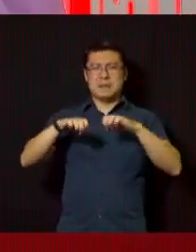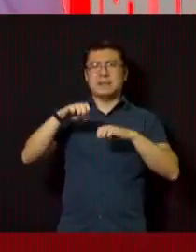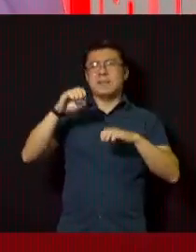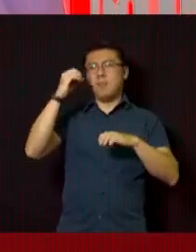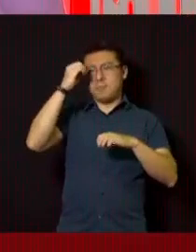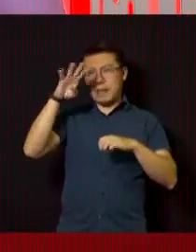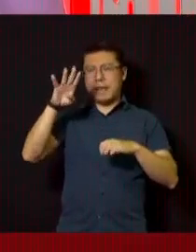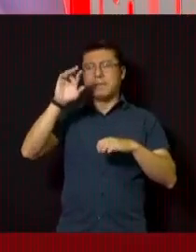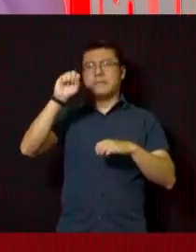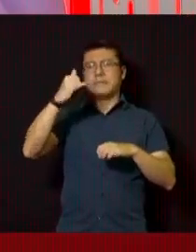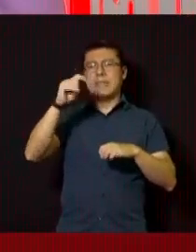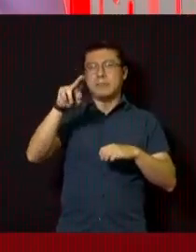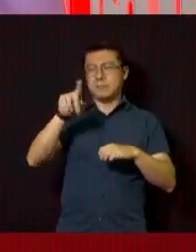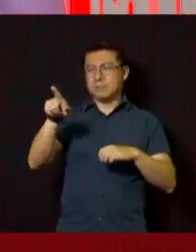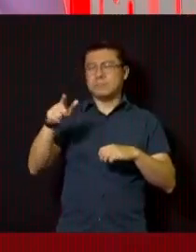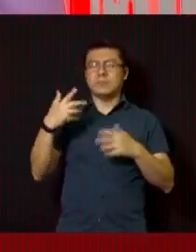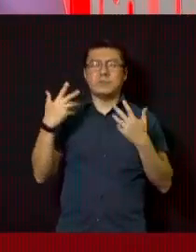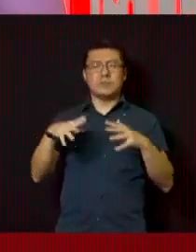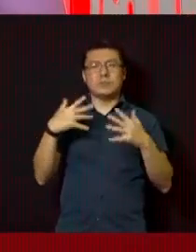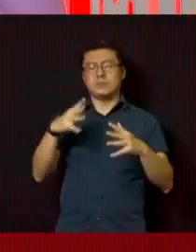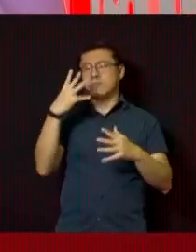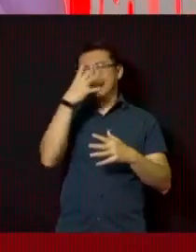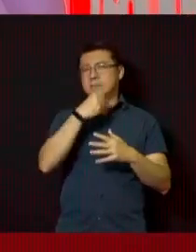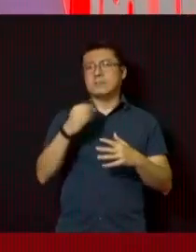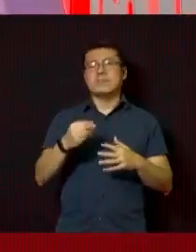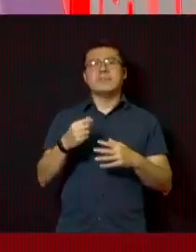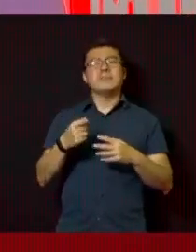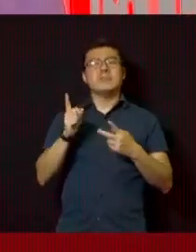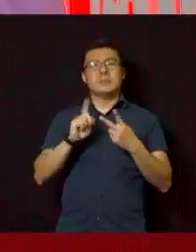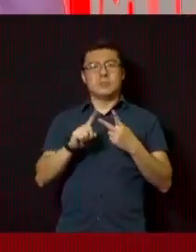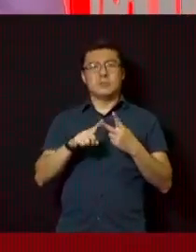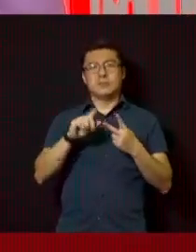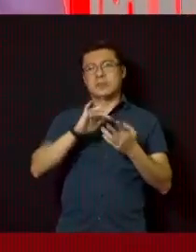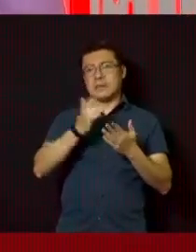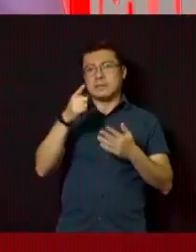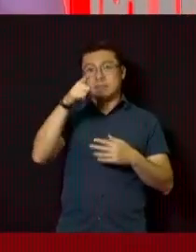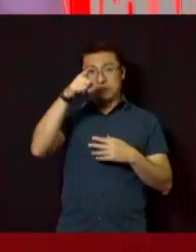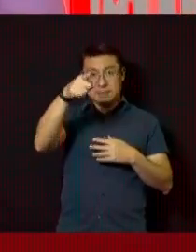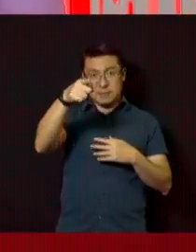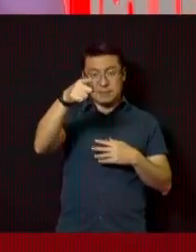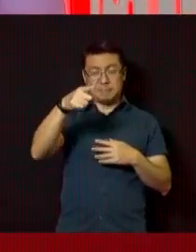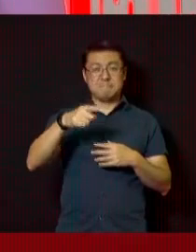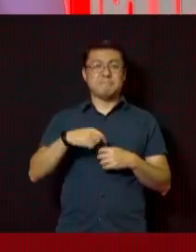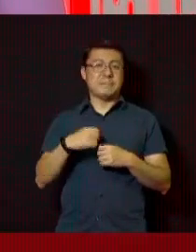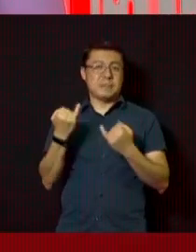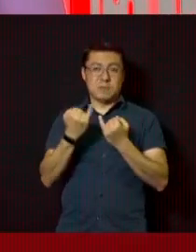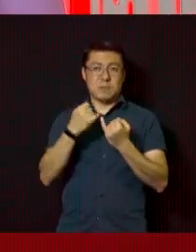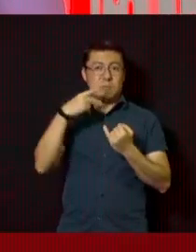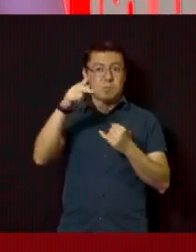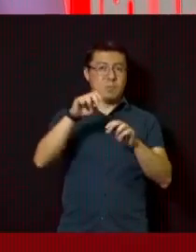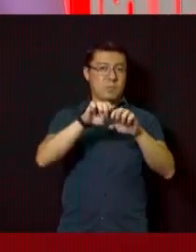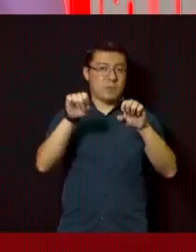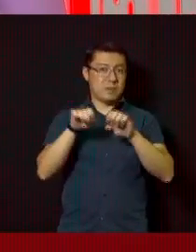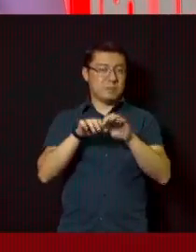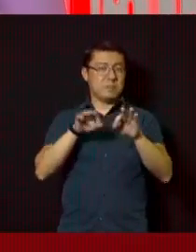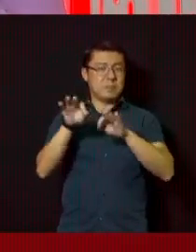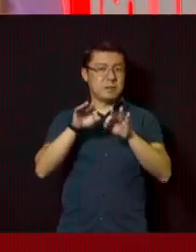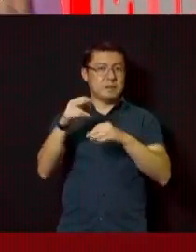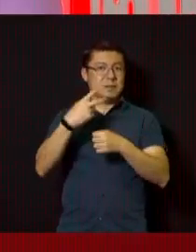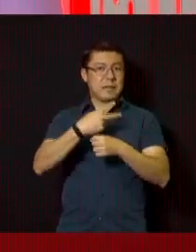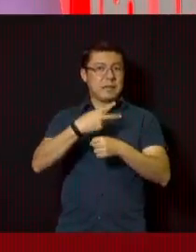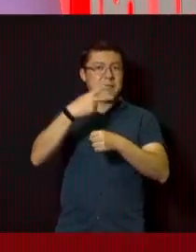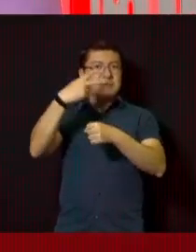que es impresionante. Y segundo, pues Kenia, agradecerte a ti y a tu equipo de trabajo por la invitación que me hicieron, que desde el momento